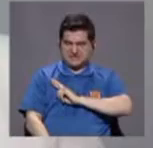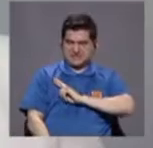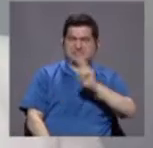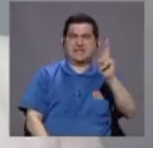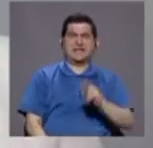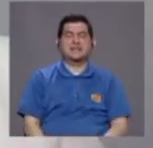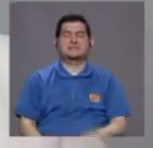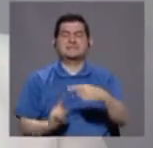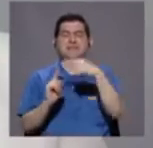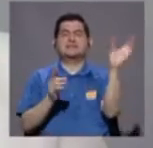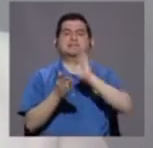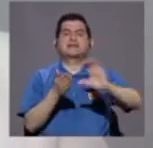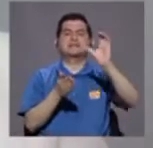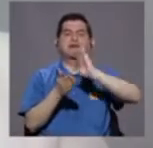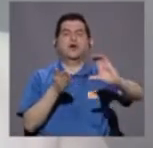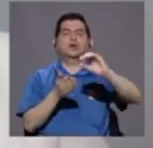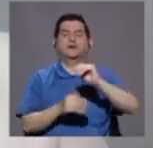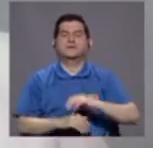en los colegios.